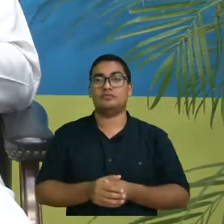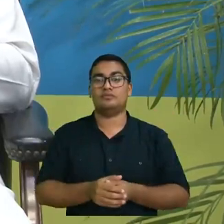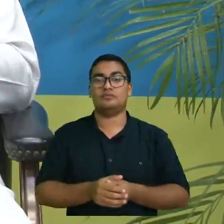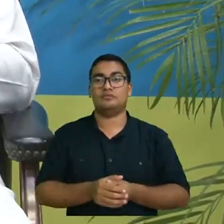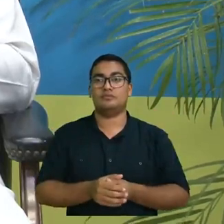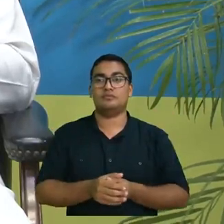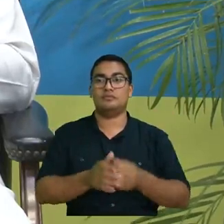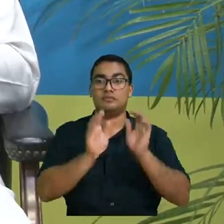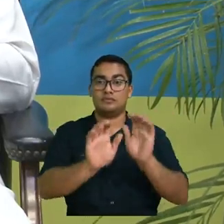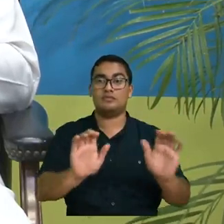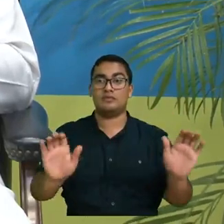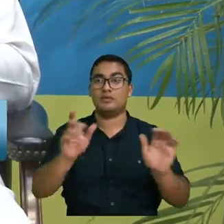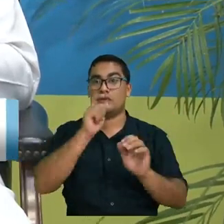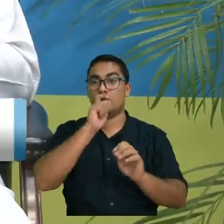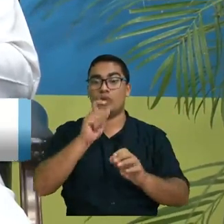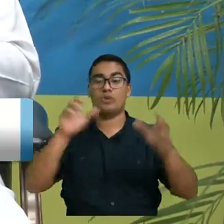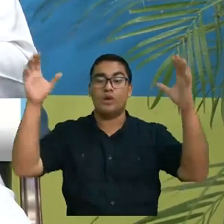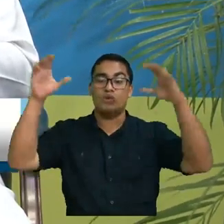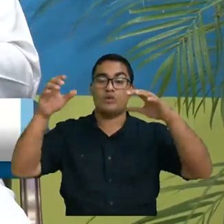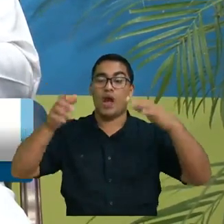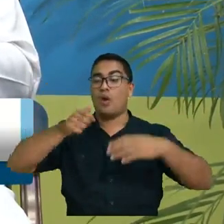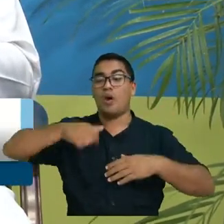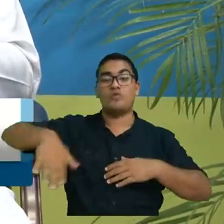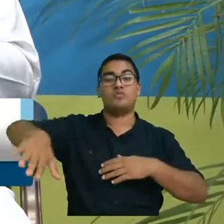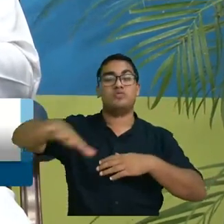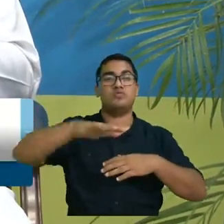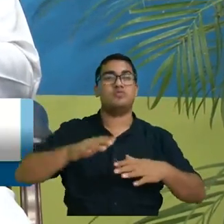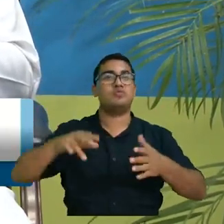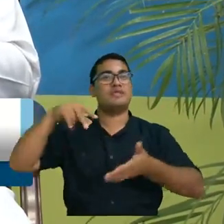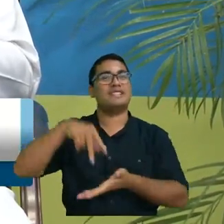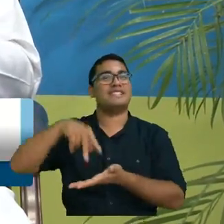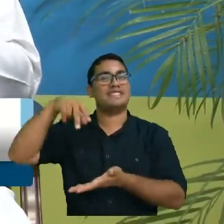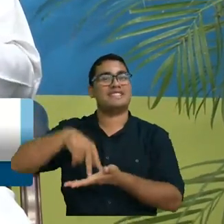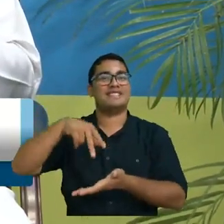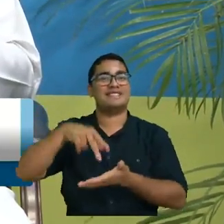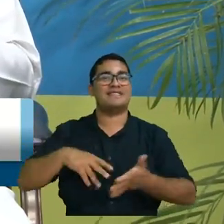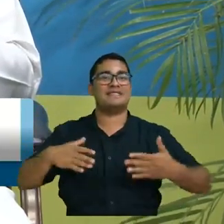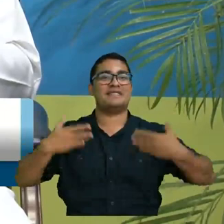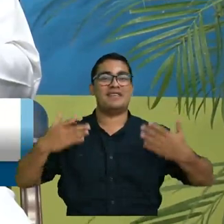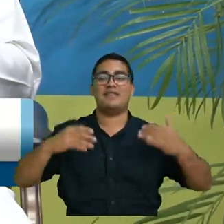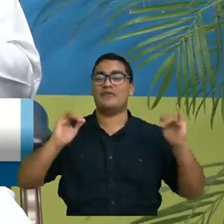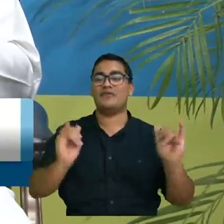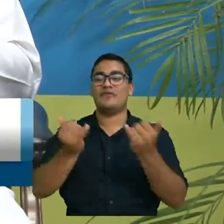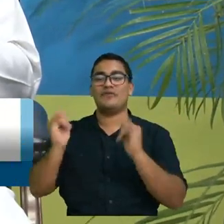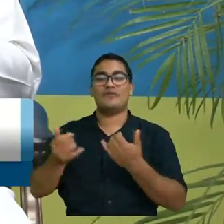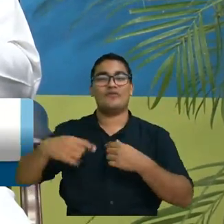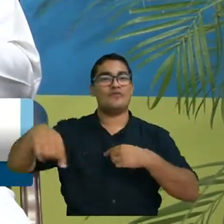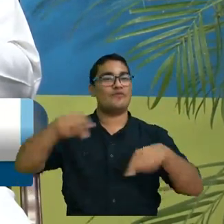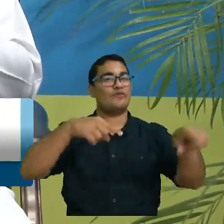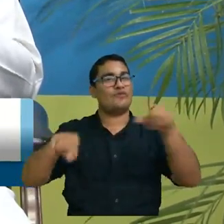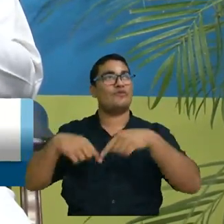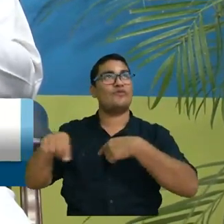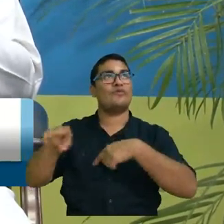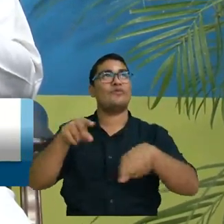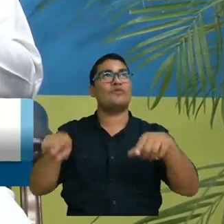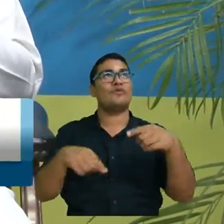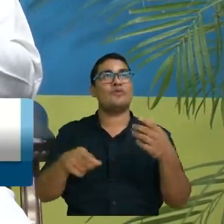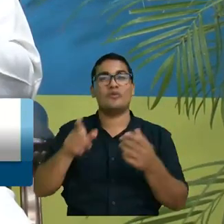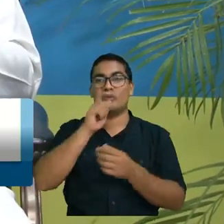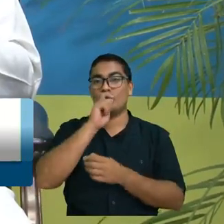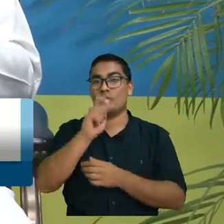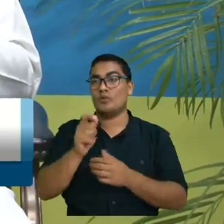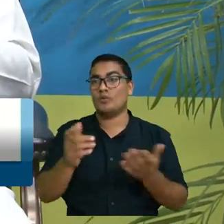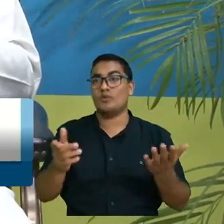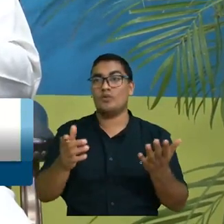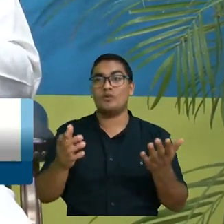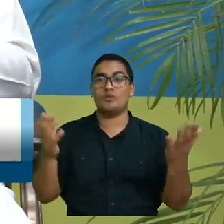corren en las aguas de lluvia y permanece. Lo malo no a veces no es mojarse, sino que después que se mojan permanecen con la ropa